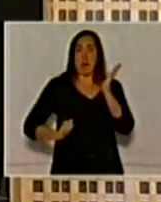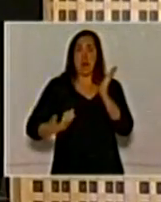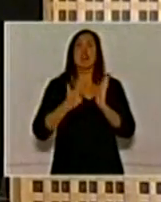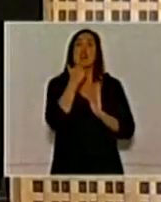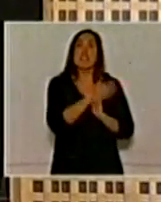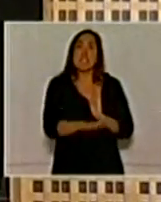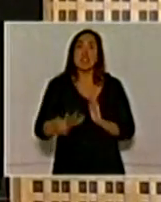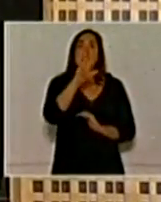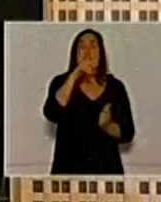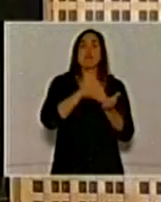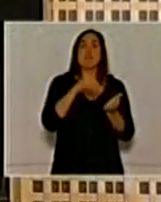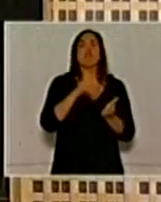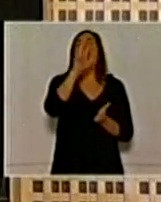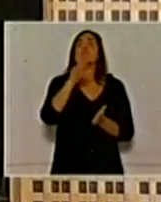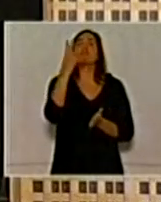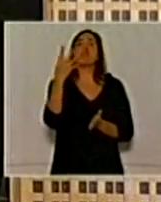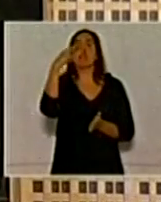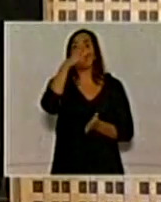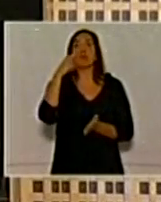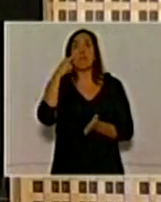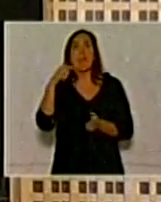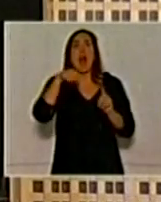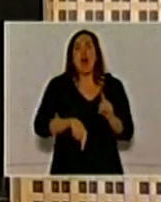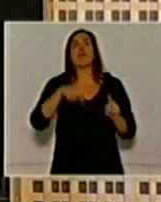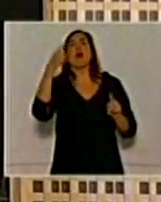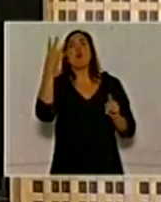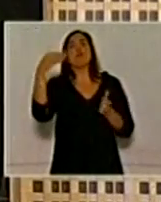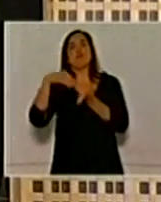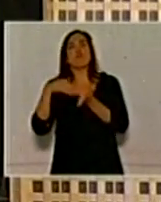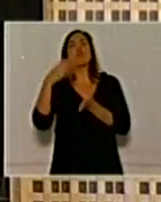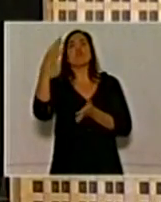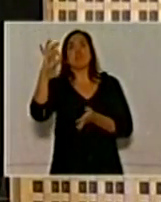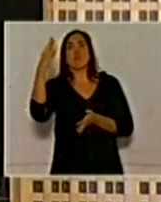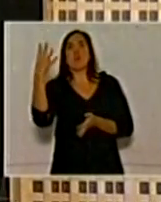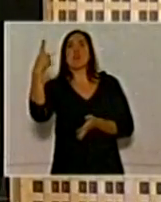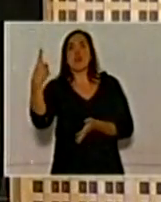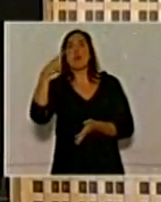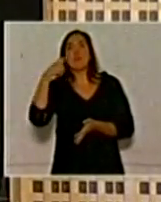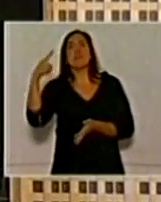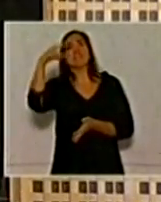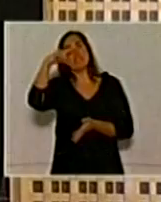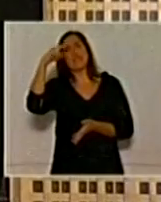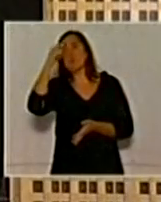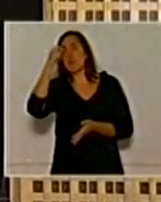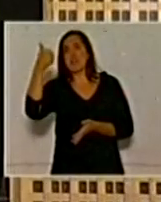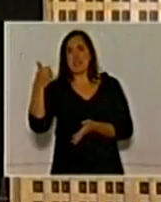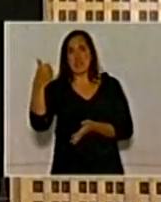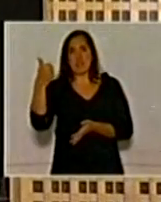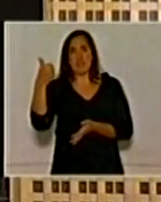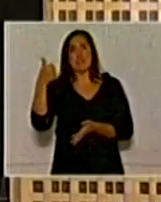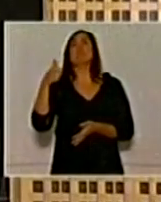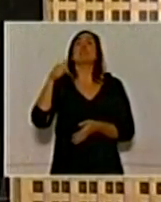de 3.347.000 a 4.041.726. Esto